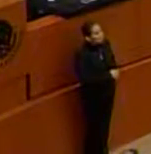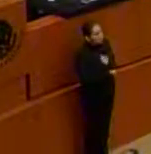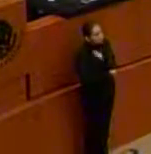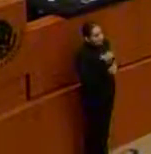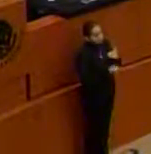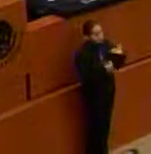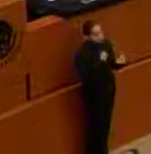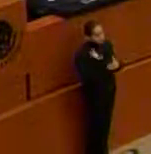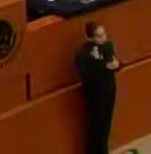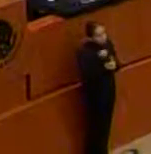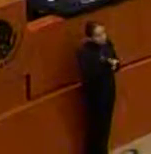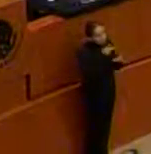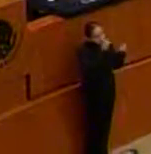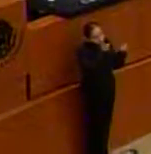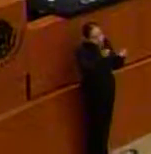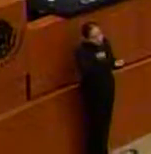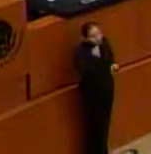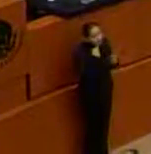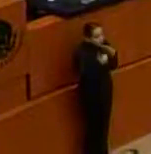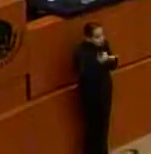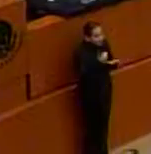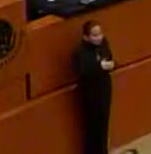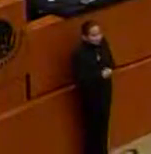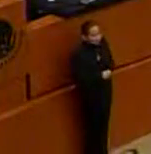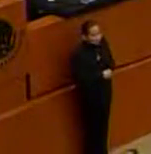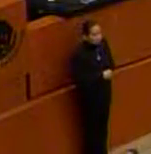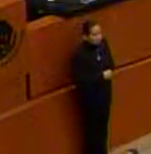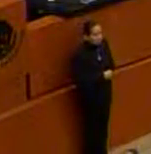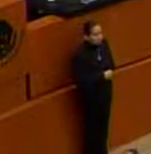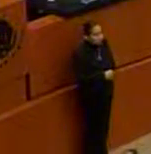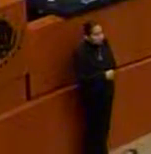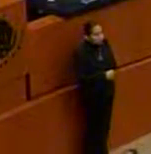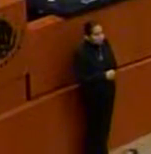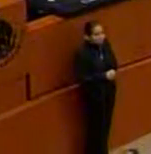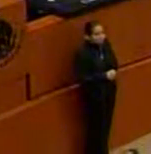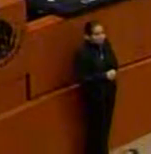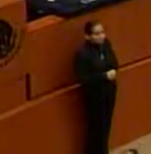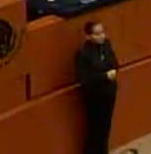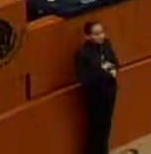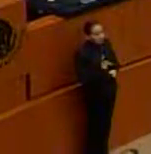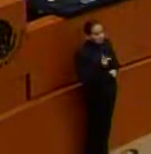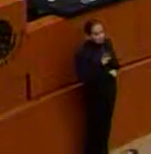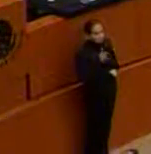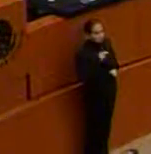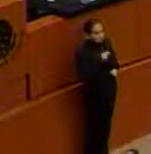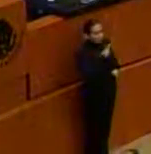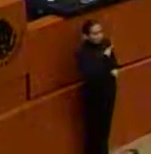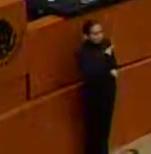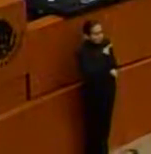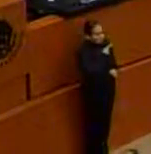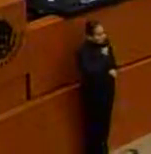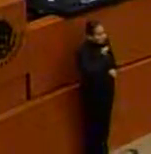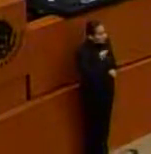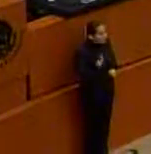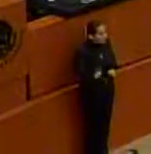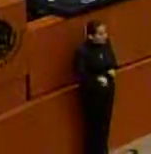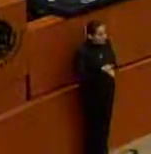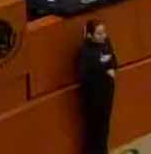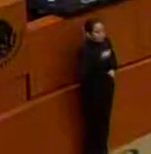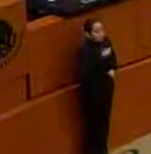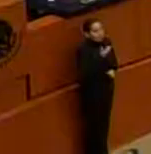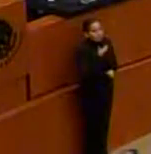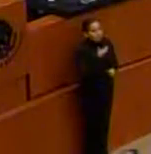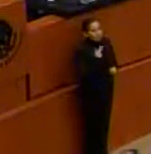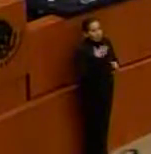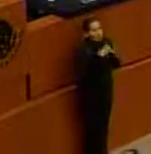en la avanzada del tratamiento de estos temas. Pero la cuestión no ha sido nada más una cuestión